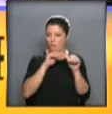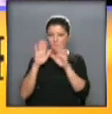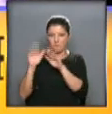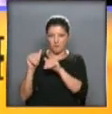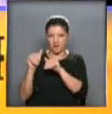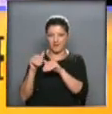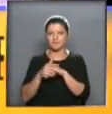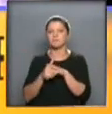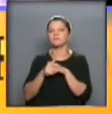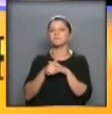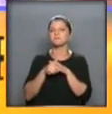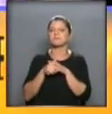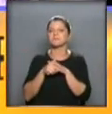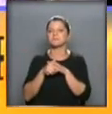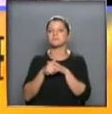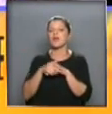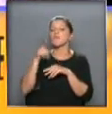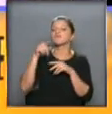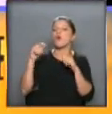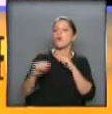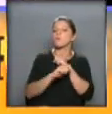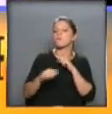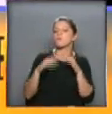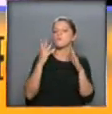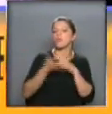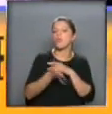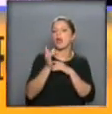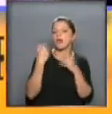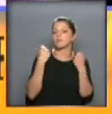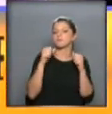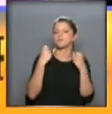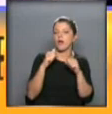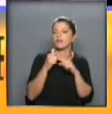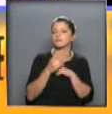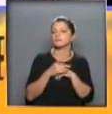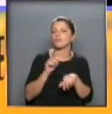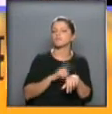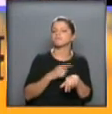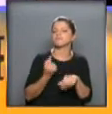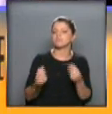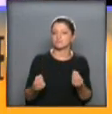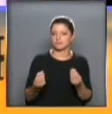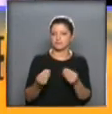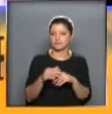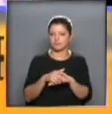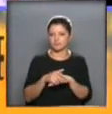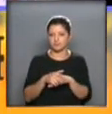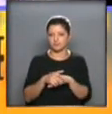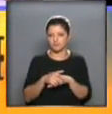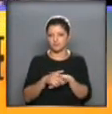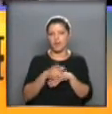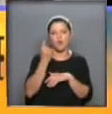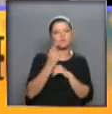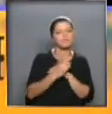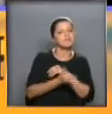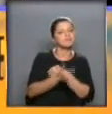ahora. ¿Cuánto tiempo le dedicás al chelo? ¿Cuánto tiempo le dedicás al chelo? ¿Al instrumento? ¿Por día? Y